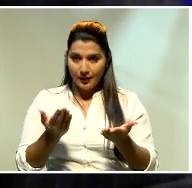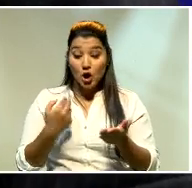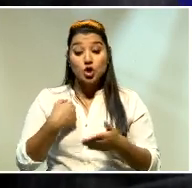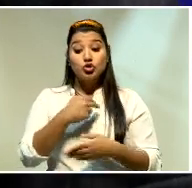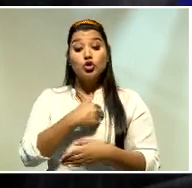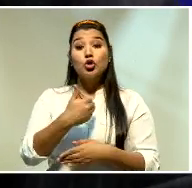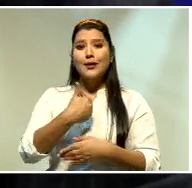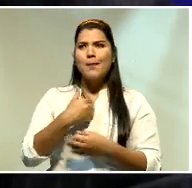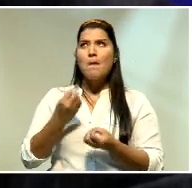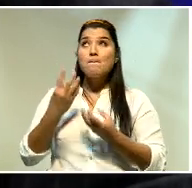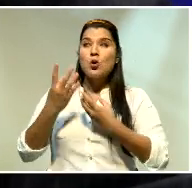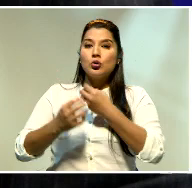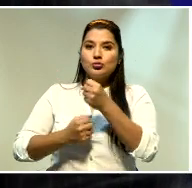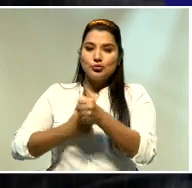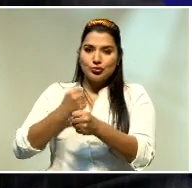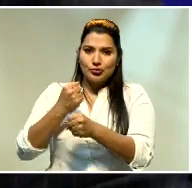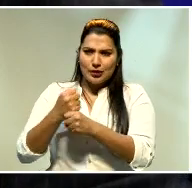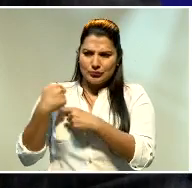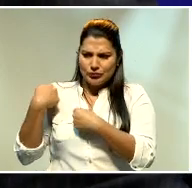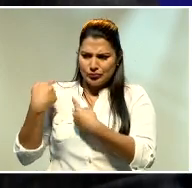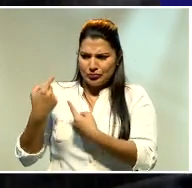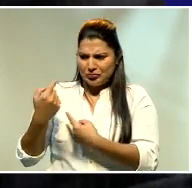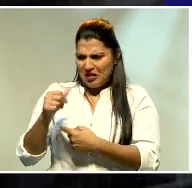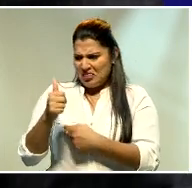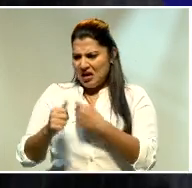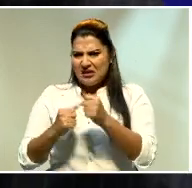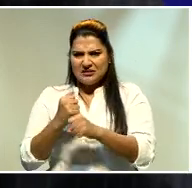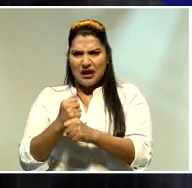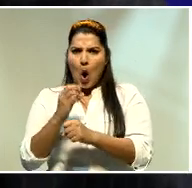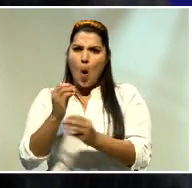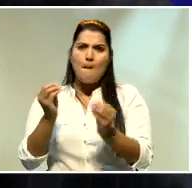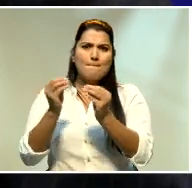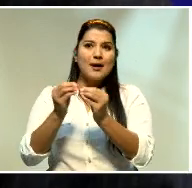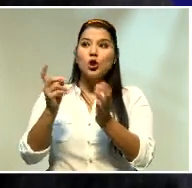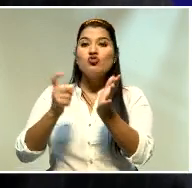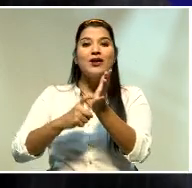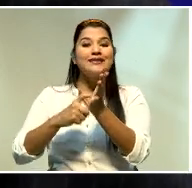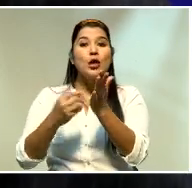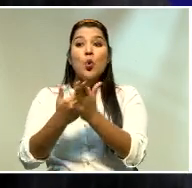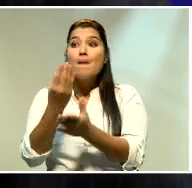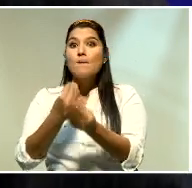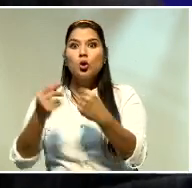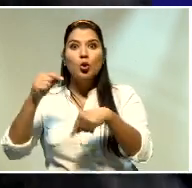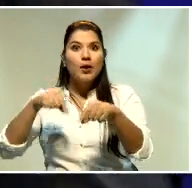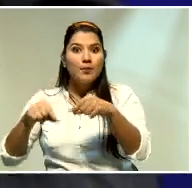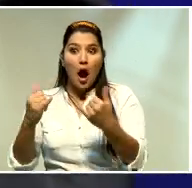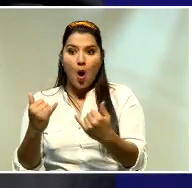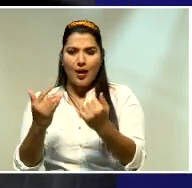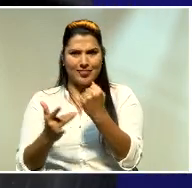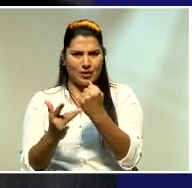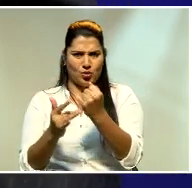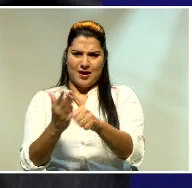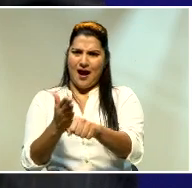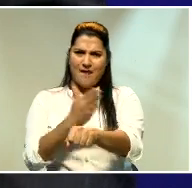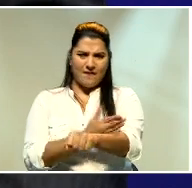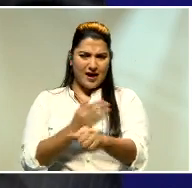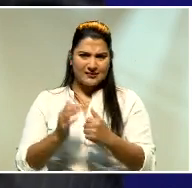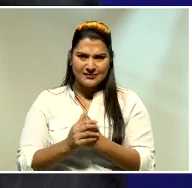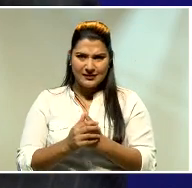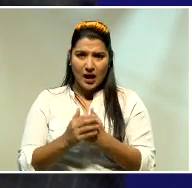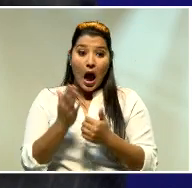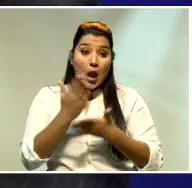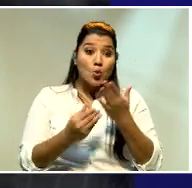Nosotros tenemos décadas, o una década y más, de no registrar nuevas moléculas. La tecnología avanza. Hay moléculas que son